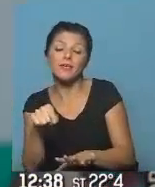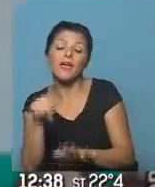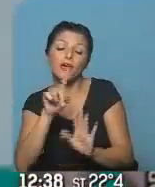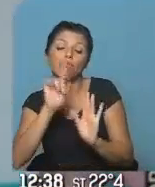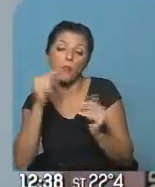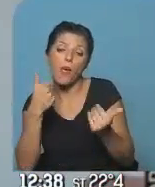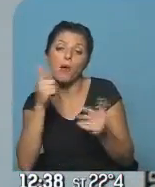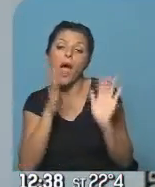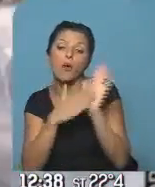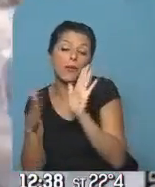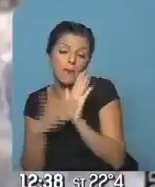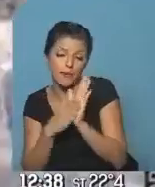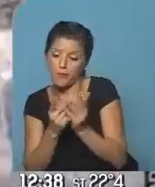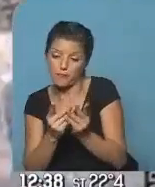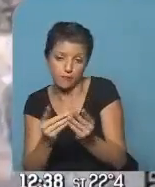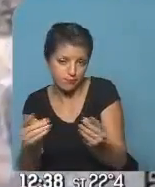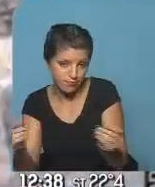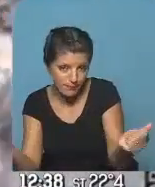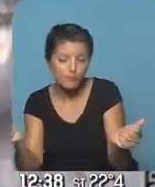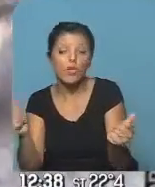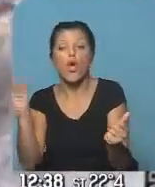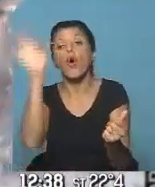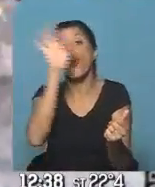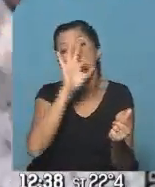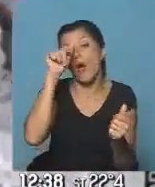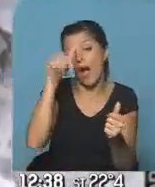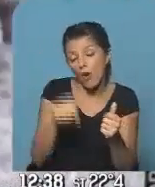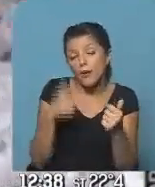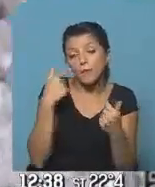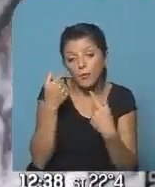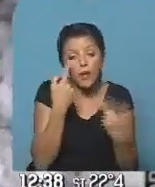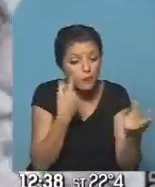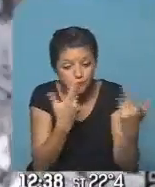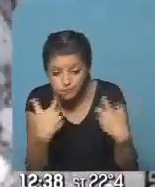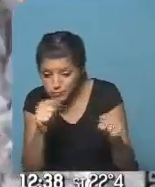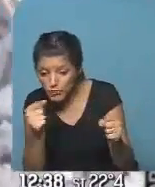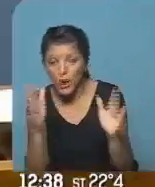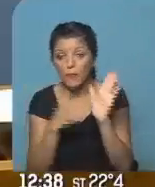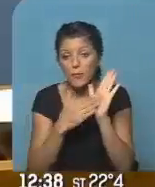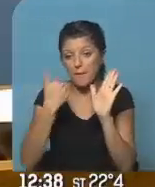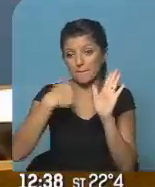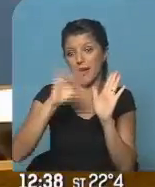borrar evidencias de lo ocurrido o dificultar su recolección.